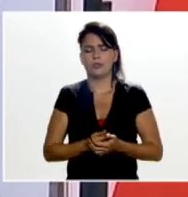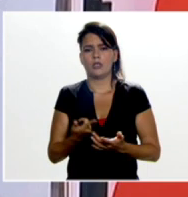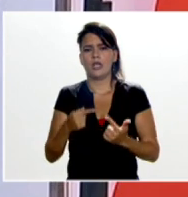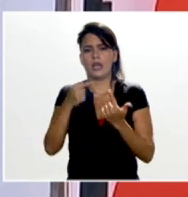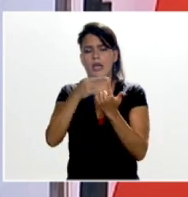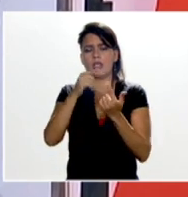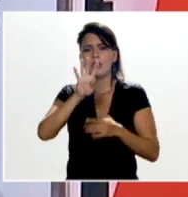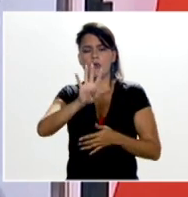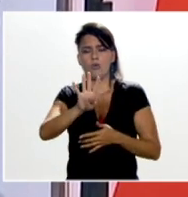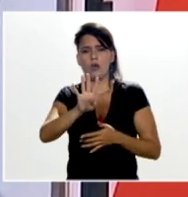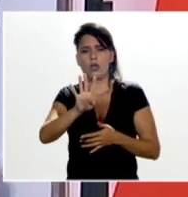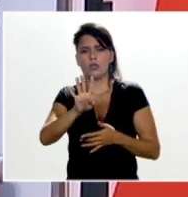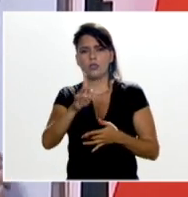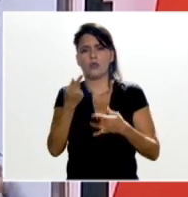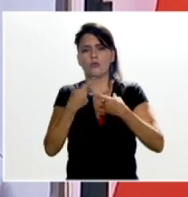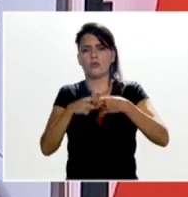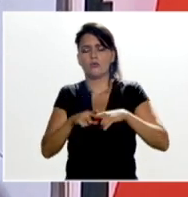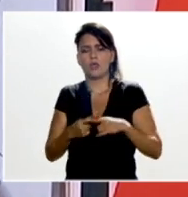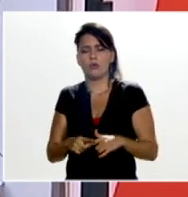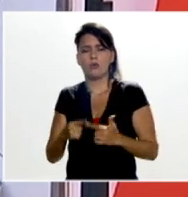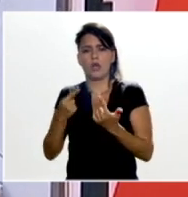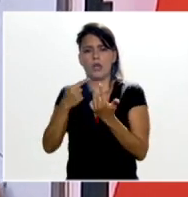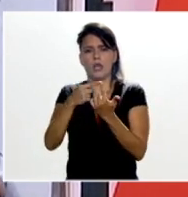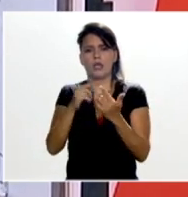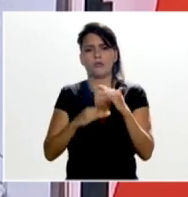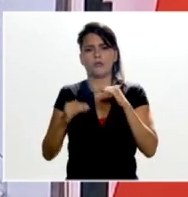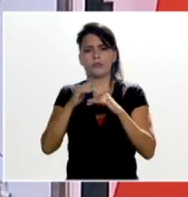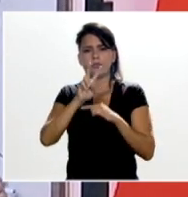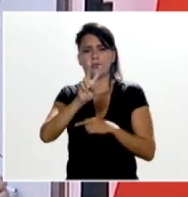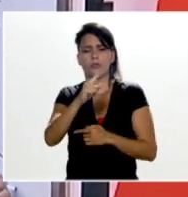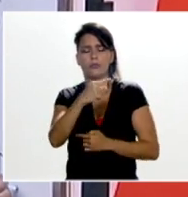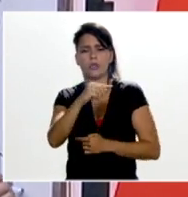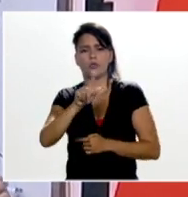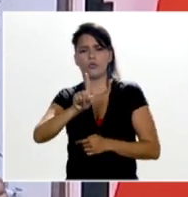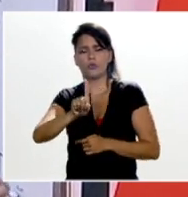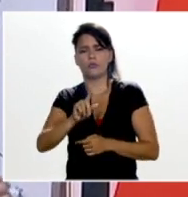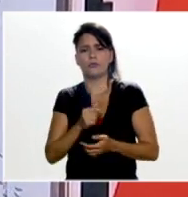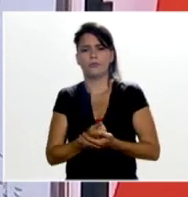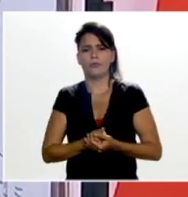de 4 por la raíz cuadrada de menos 1.